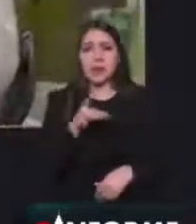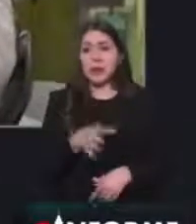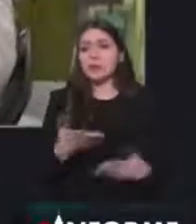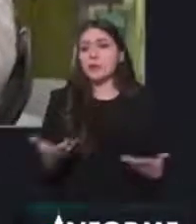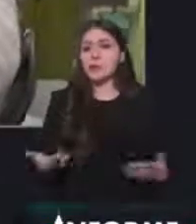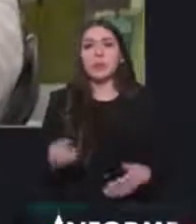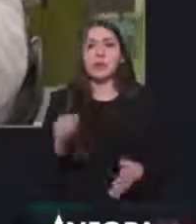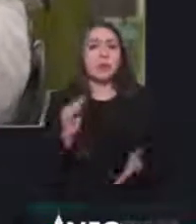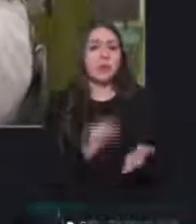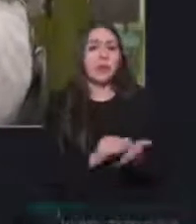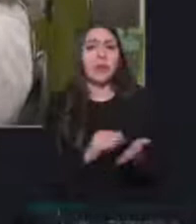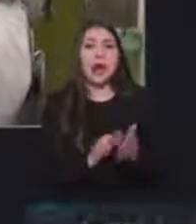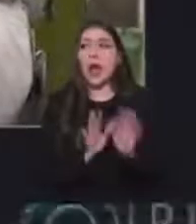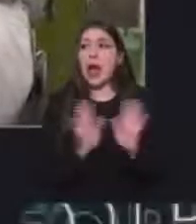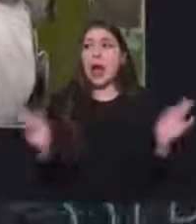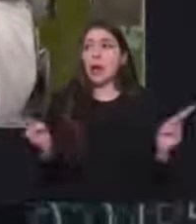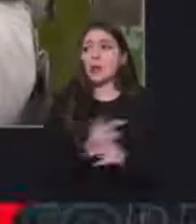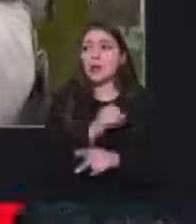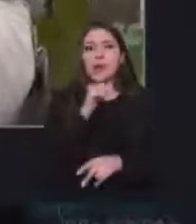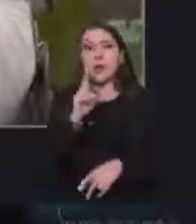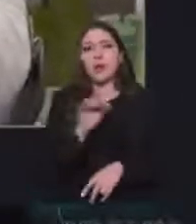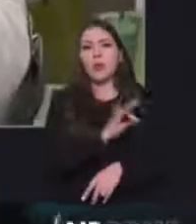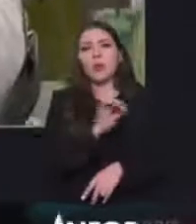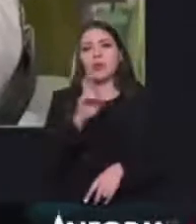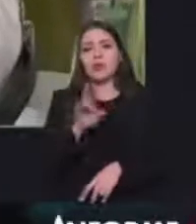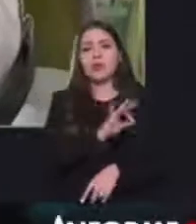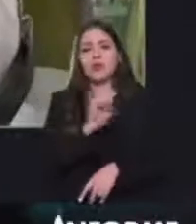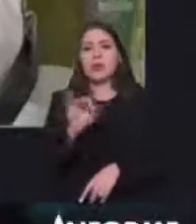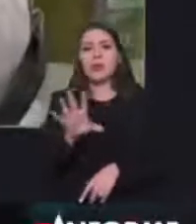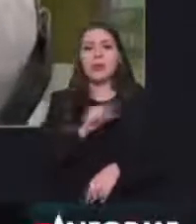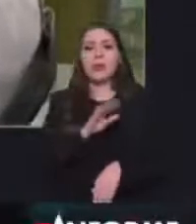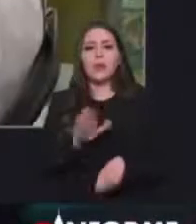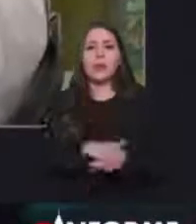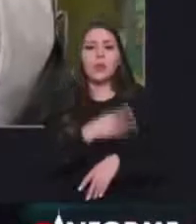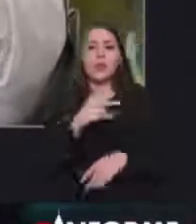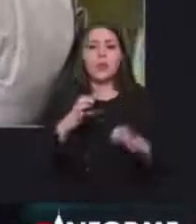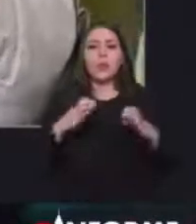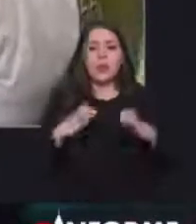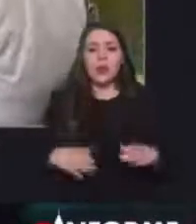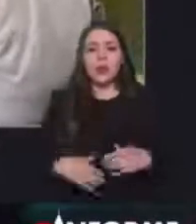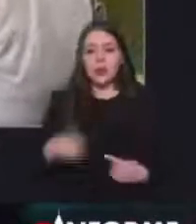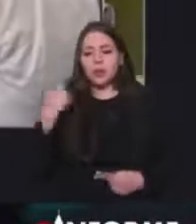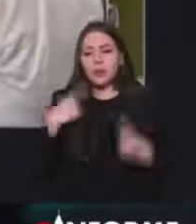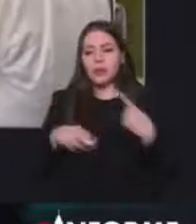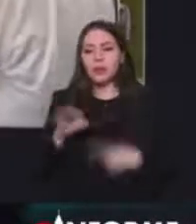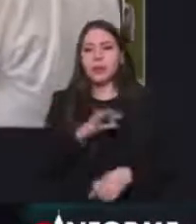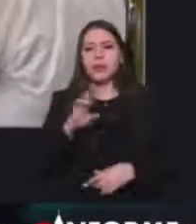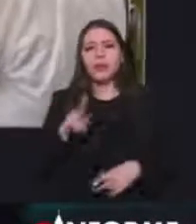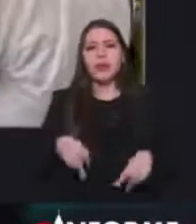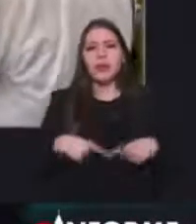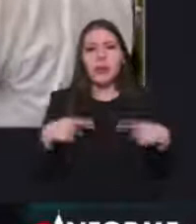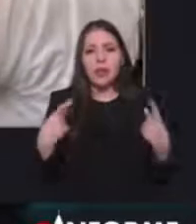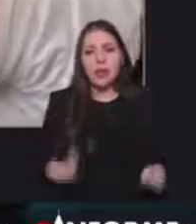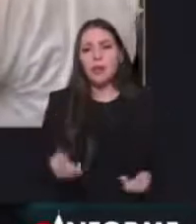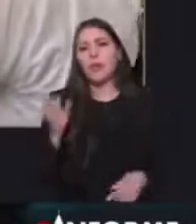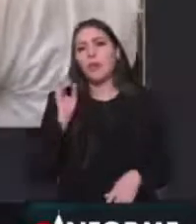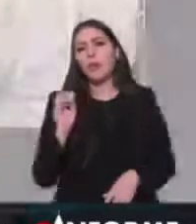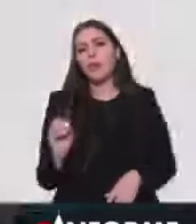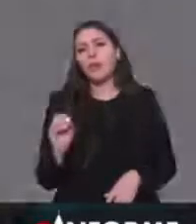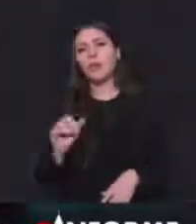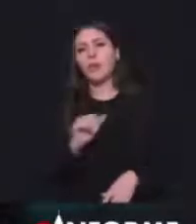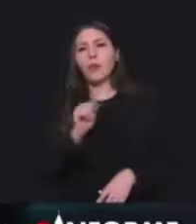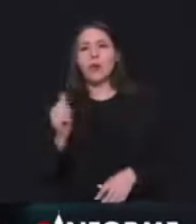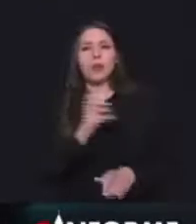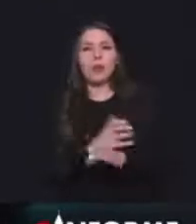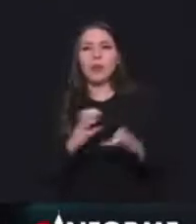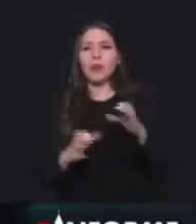en riesgo por alguna condición de su cuerpo, porque tiene el sistema inmune débil, por alguna otra cosa, que la vacuna no va a